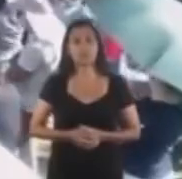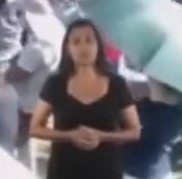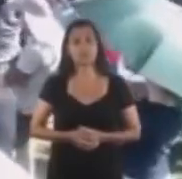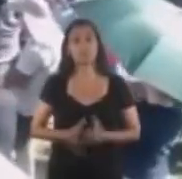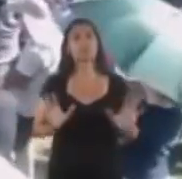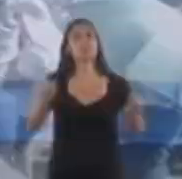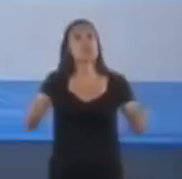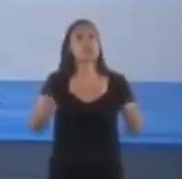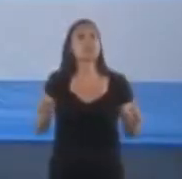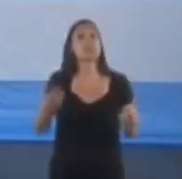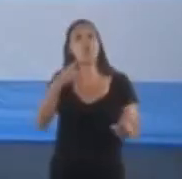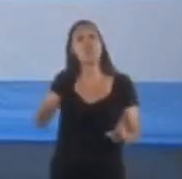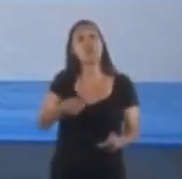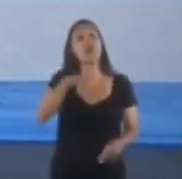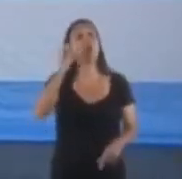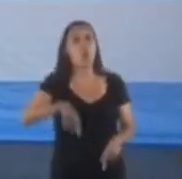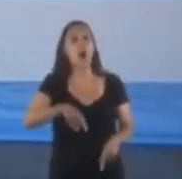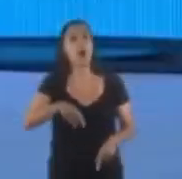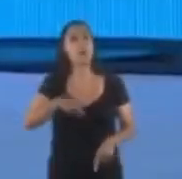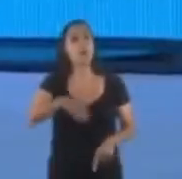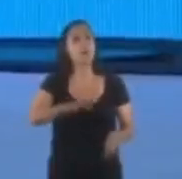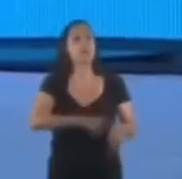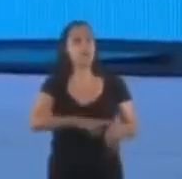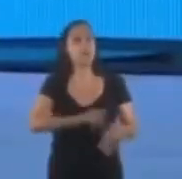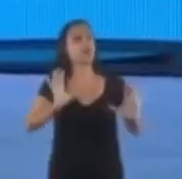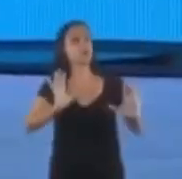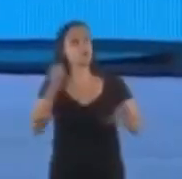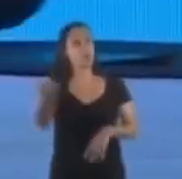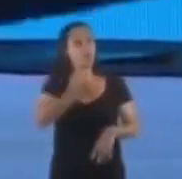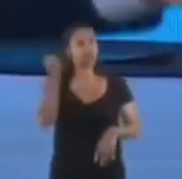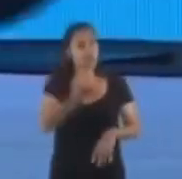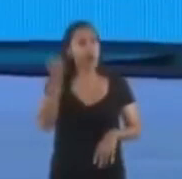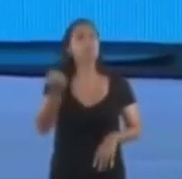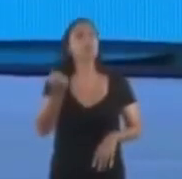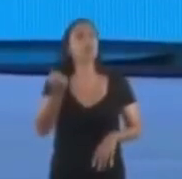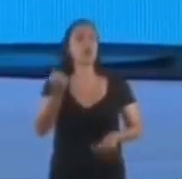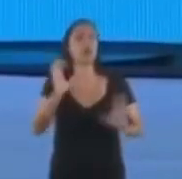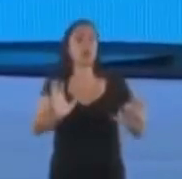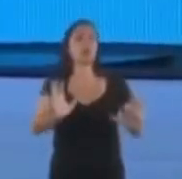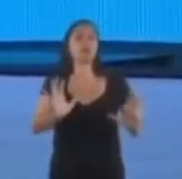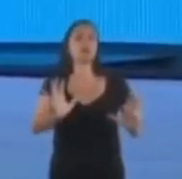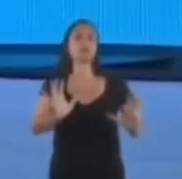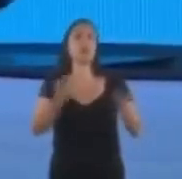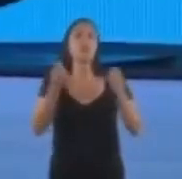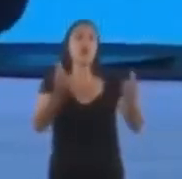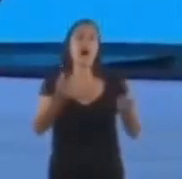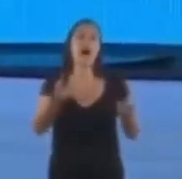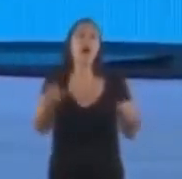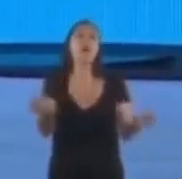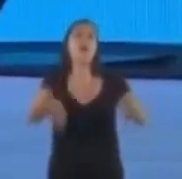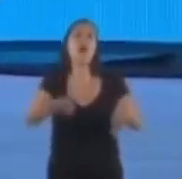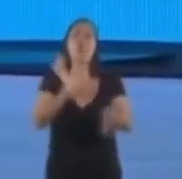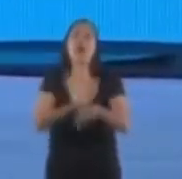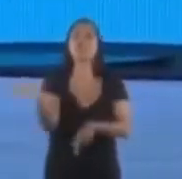Ahora que, como bien dijo Juan, viene un tiempo de inflexión, vamos a devolverle a Juan a los tucumanos para que los